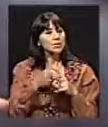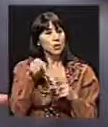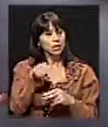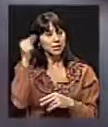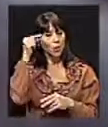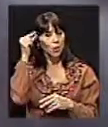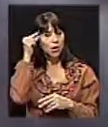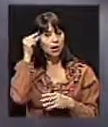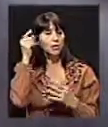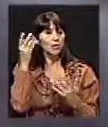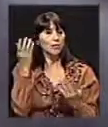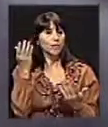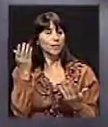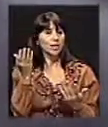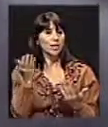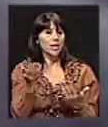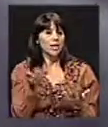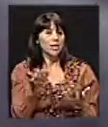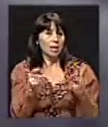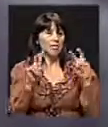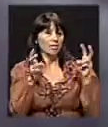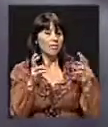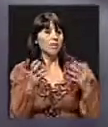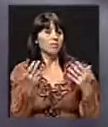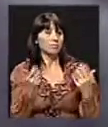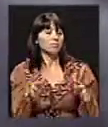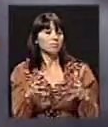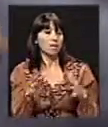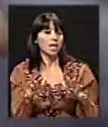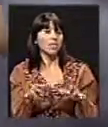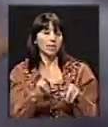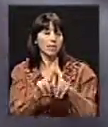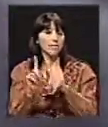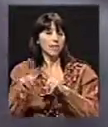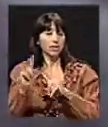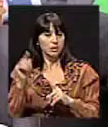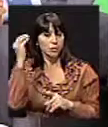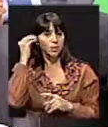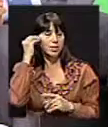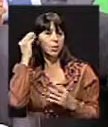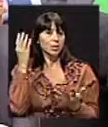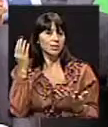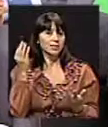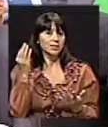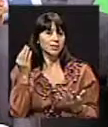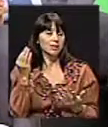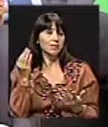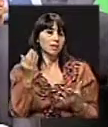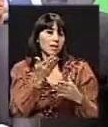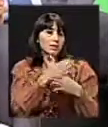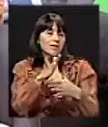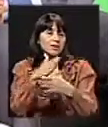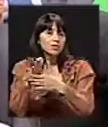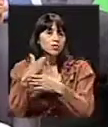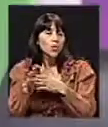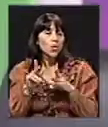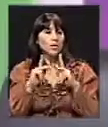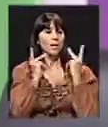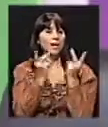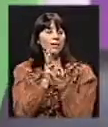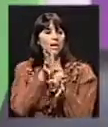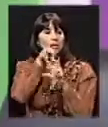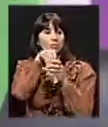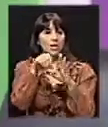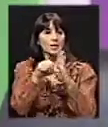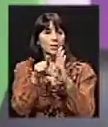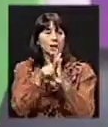gobierno, el tema, ¿verdad?, pues de las diferentes opiniones, pues la distribución de los diferentes partidos en la Asamblea,